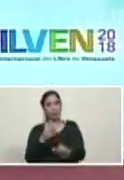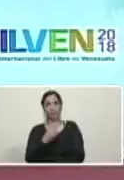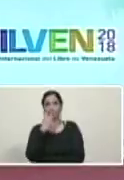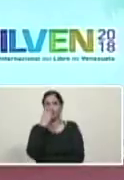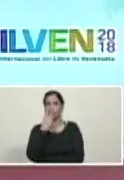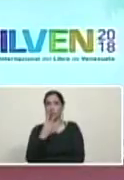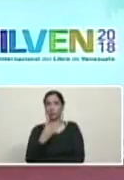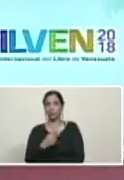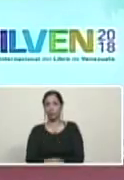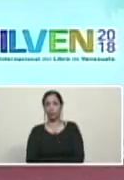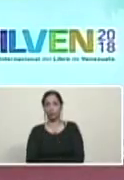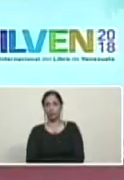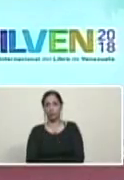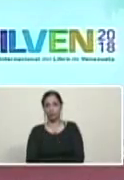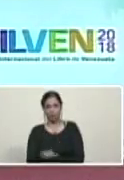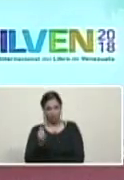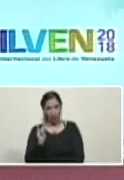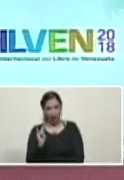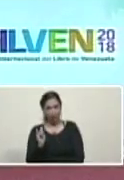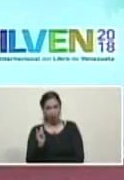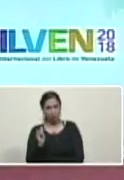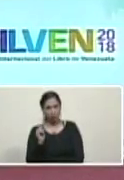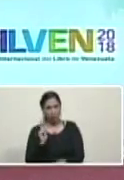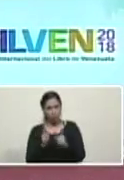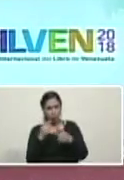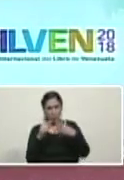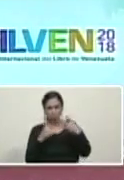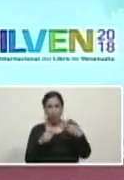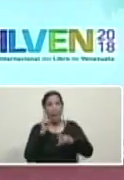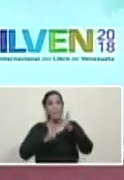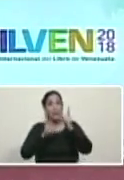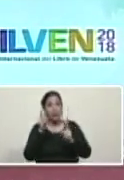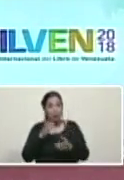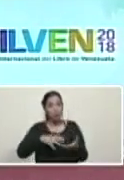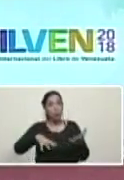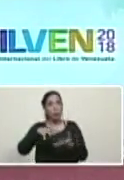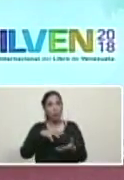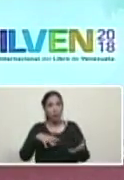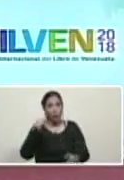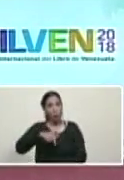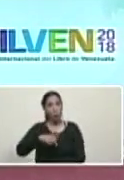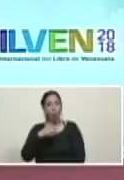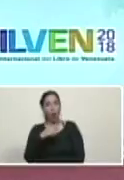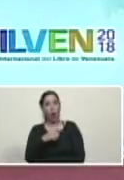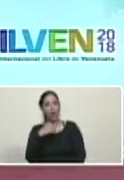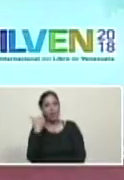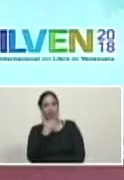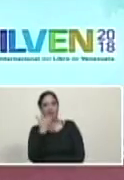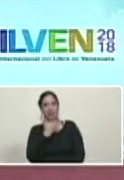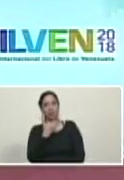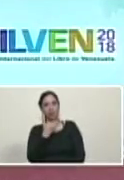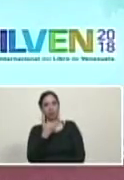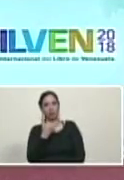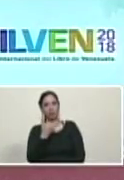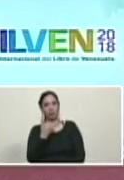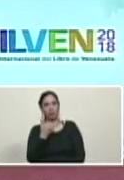Hay opción para no respirar. A pesar de las dificultades, hoy me reí. Hay opción para no